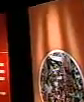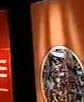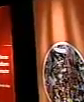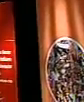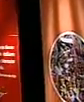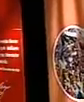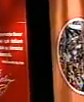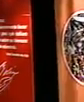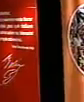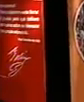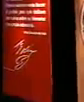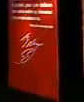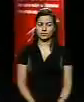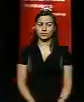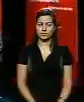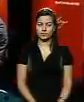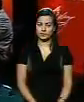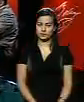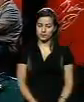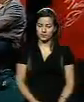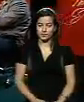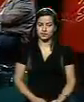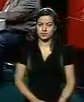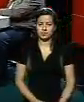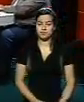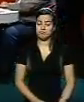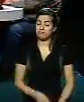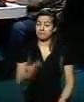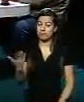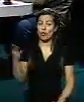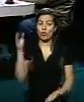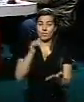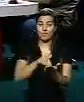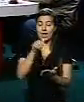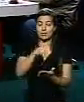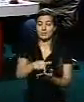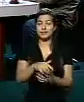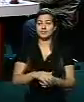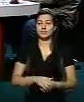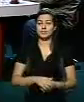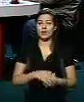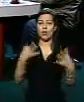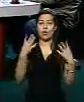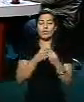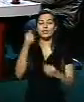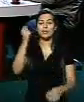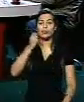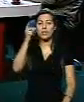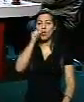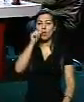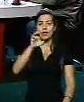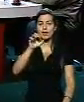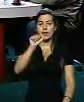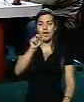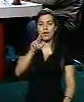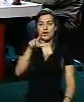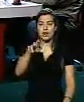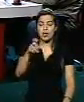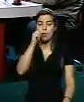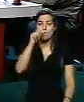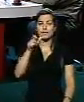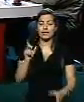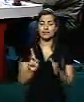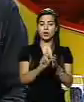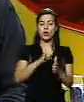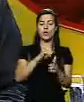despierta, la asamblea guerrea. Bueno, estamos aquí entonces con nuestro diputado E. Arle Herrera, que es miembro de la Comisión